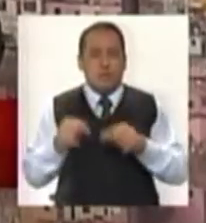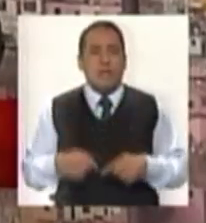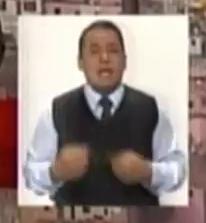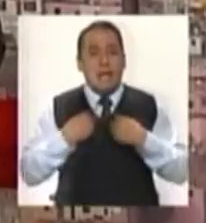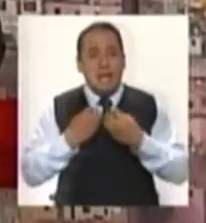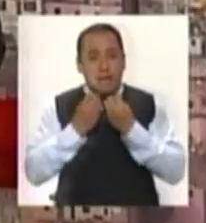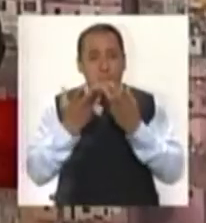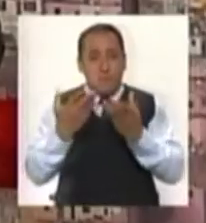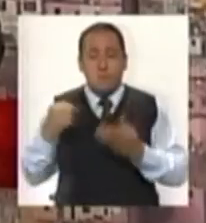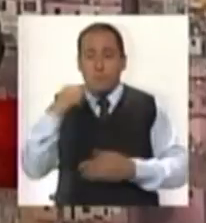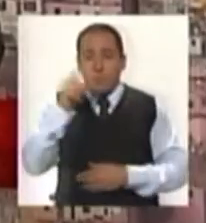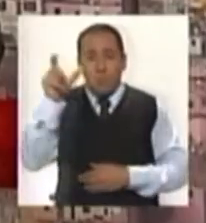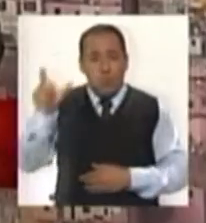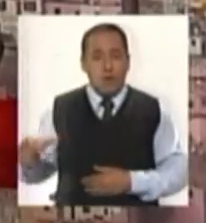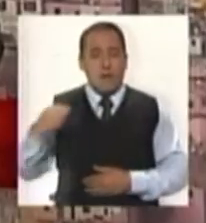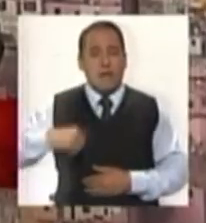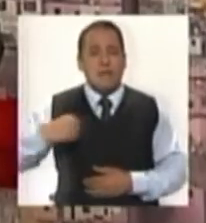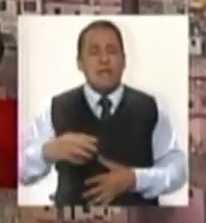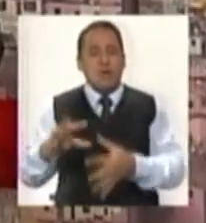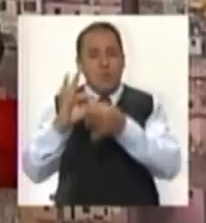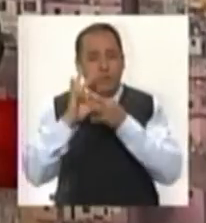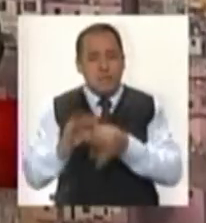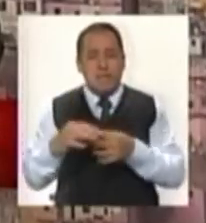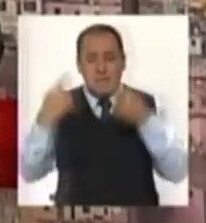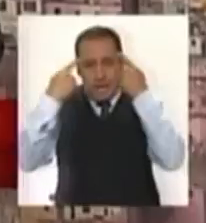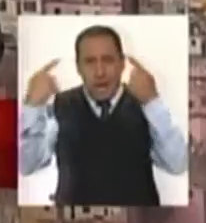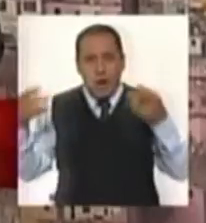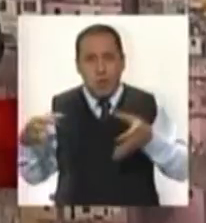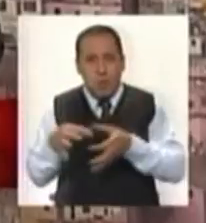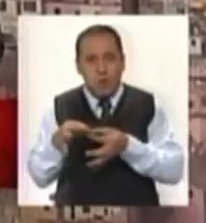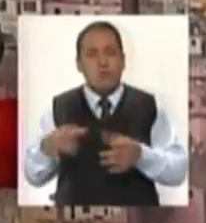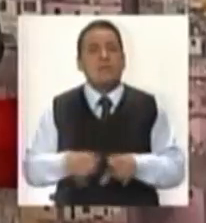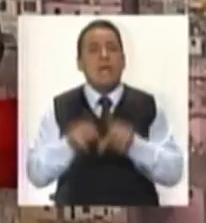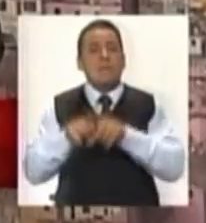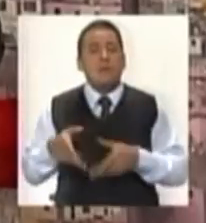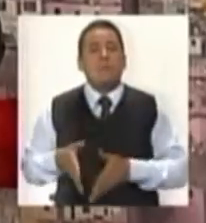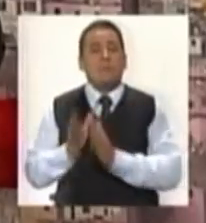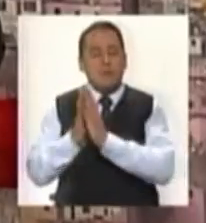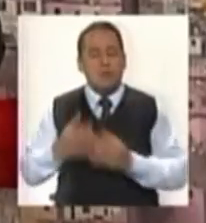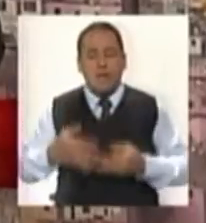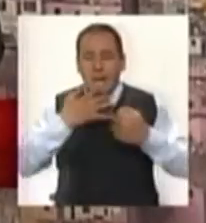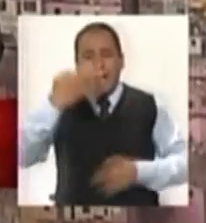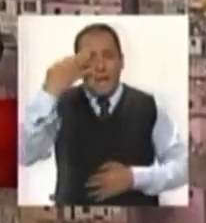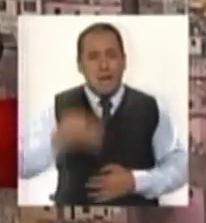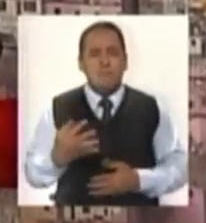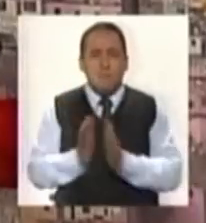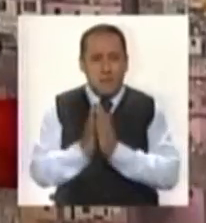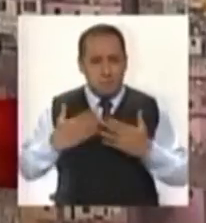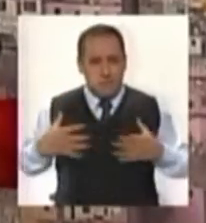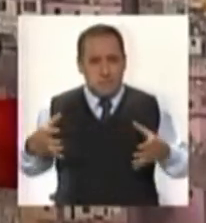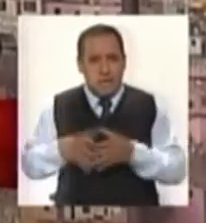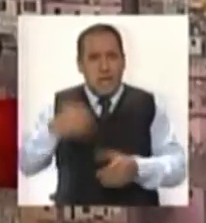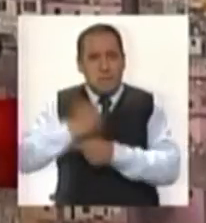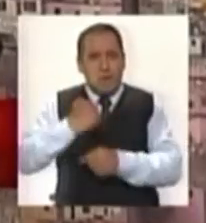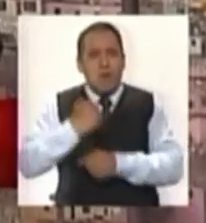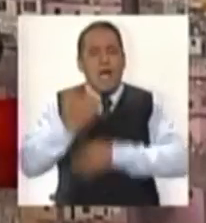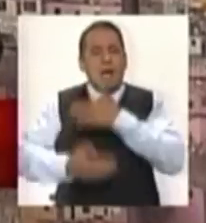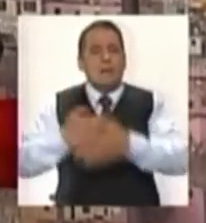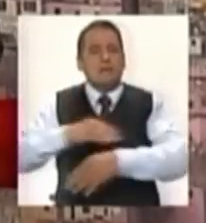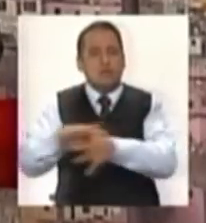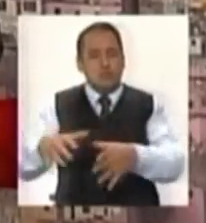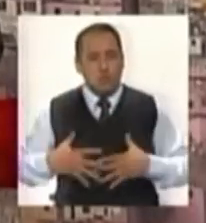mensaje de nuestra alcaldesa es de unidad y reconciliación. También es un pedido sincero para que dejen que nuestra gestión pueda desarrollar todo